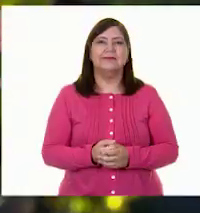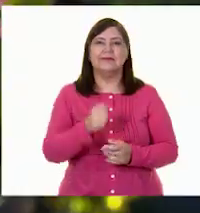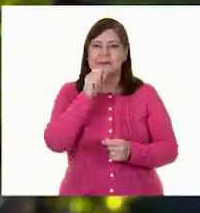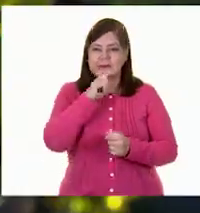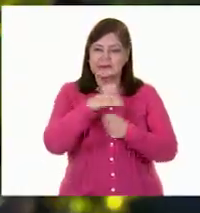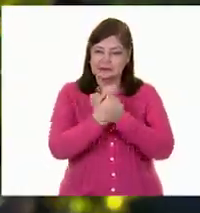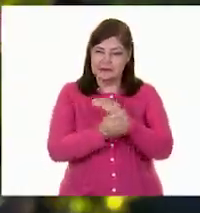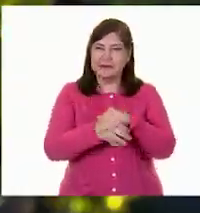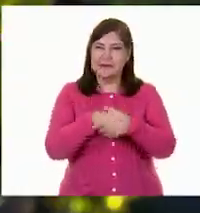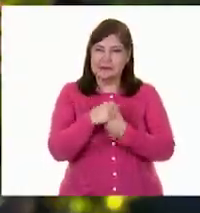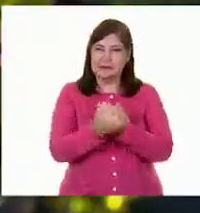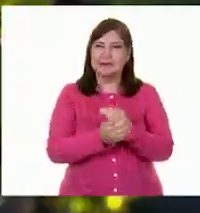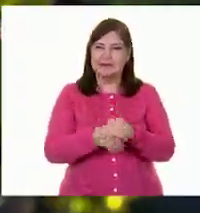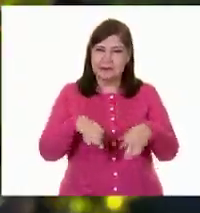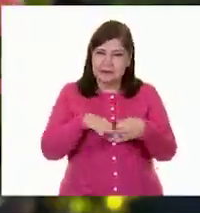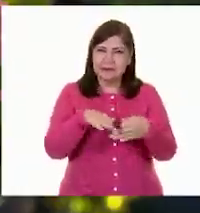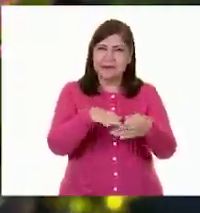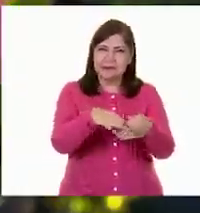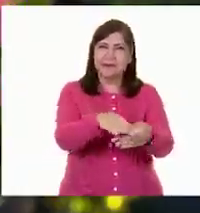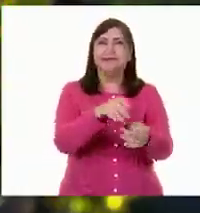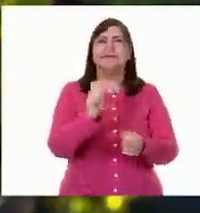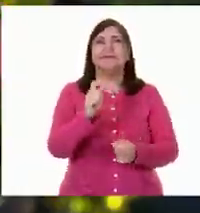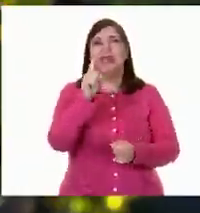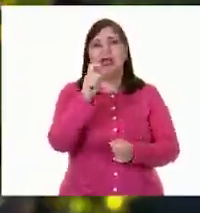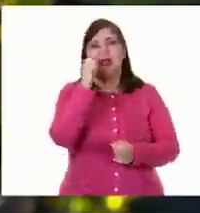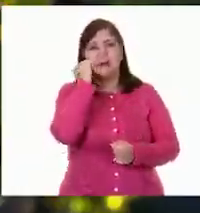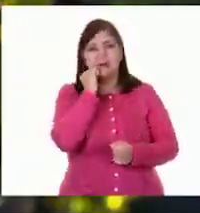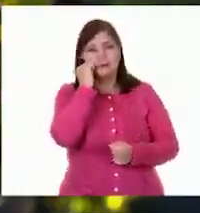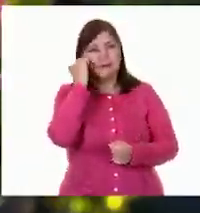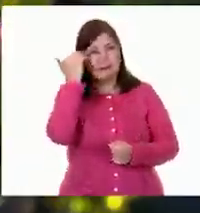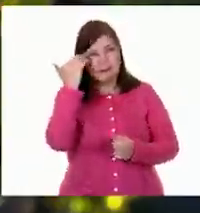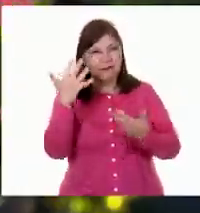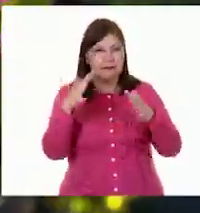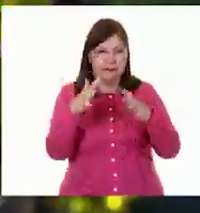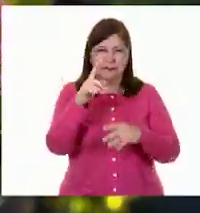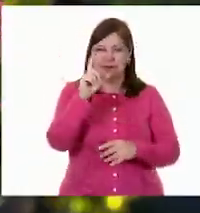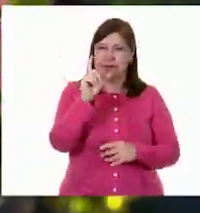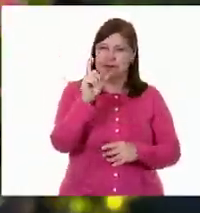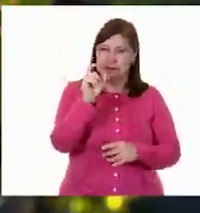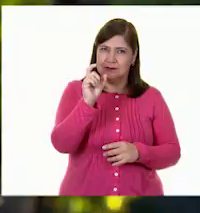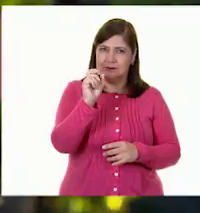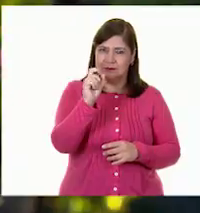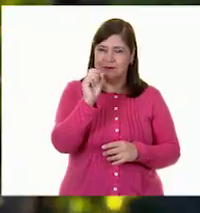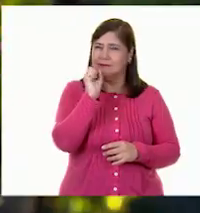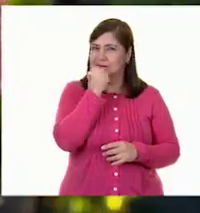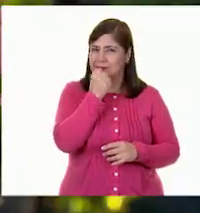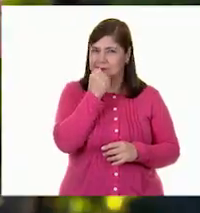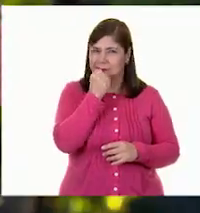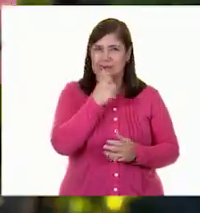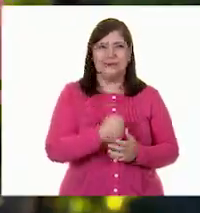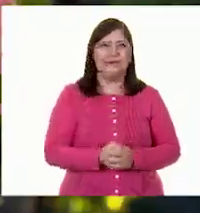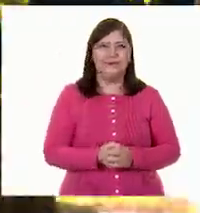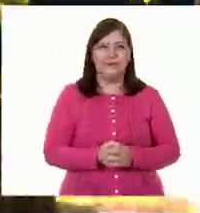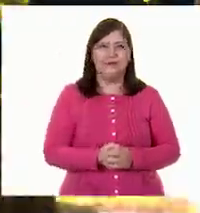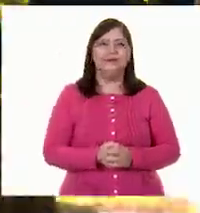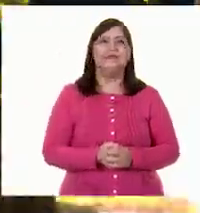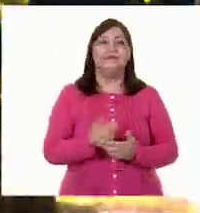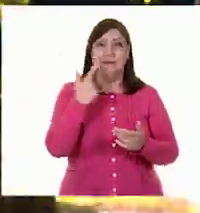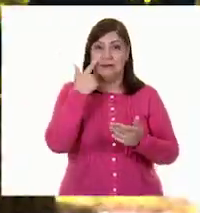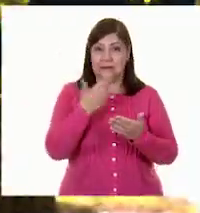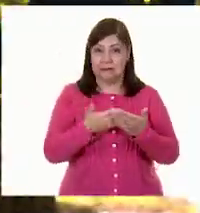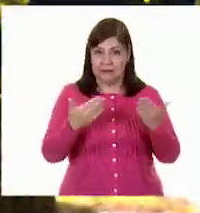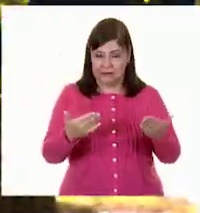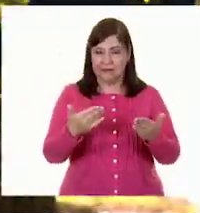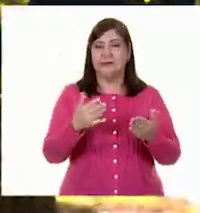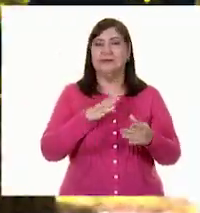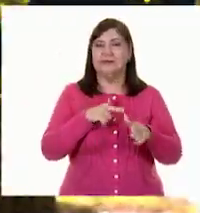cubrebocas. Lava tus manos frecuentemente con agua y con jabón por lo menos durante 20 segundos. Ahora